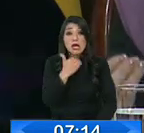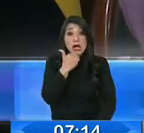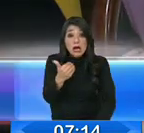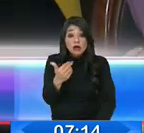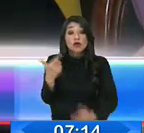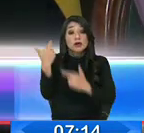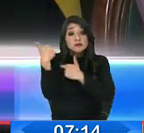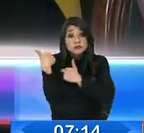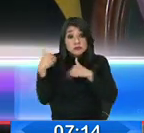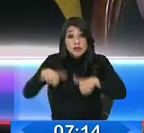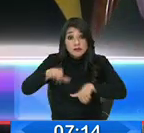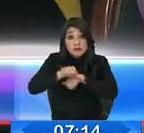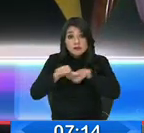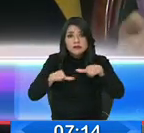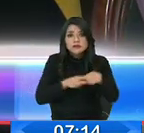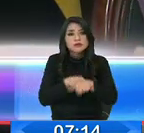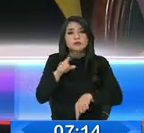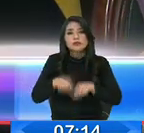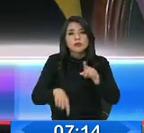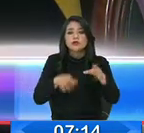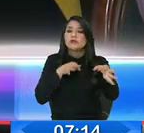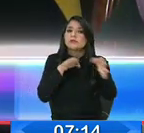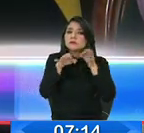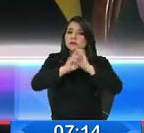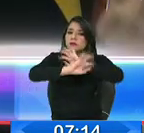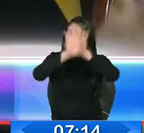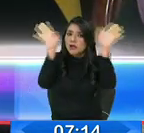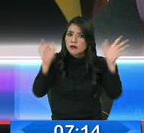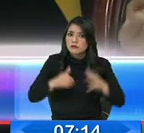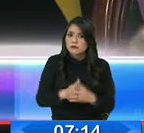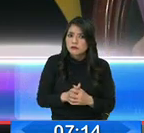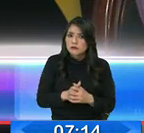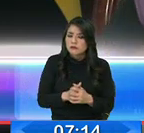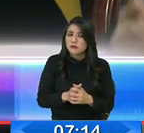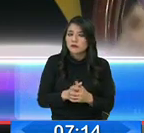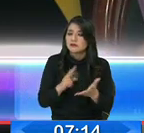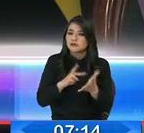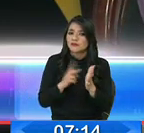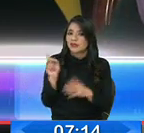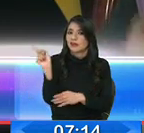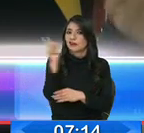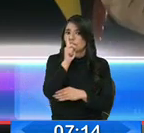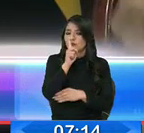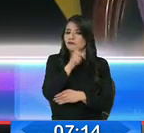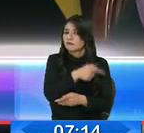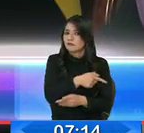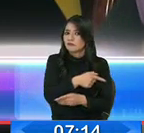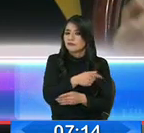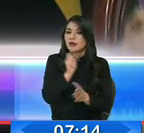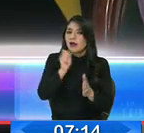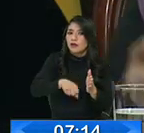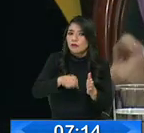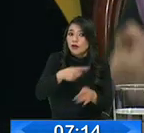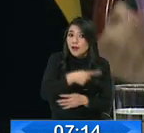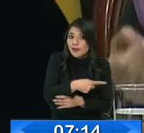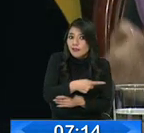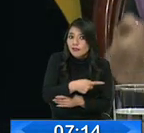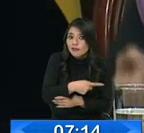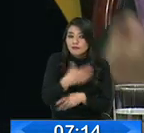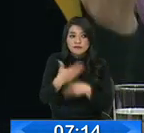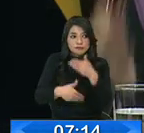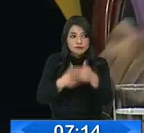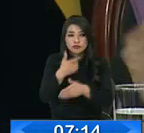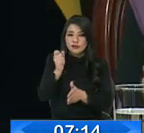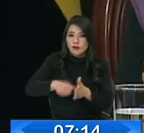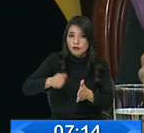competencias administrativas, quiero ser enfática, es hacerle el juego a la defensa de los abogados que llevan la defensa